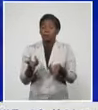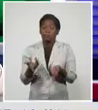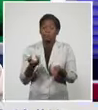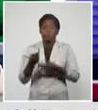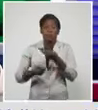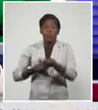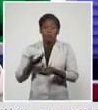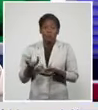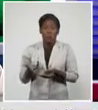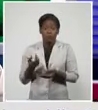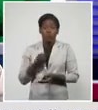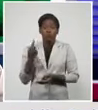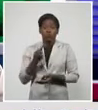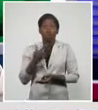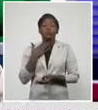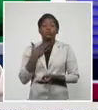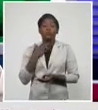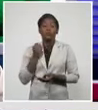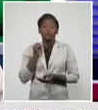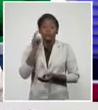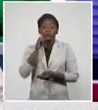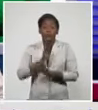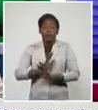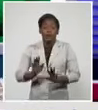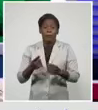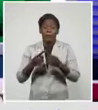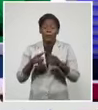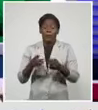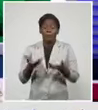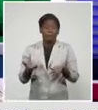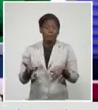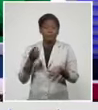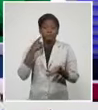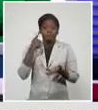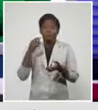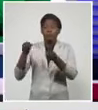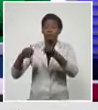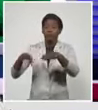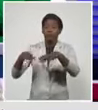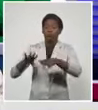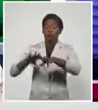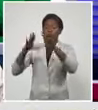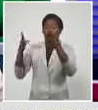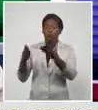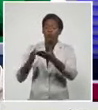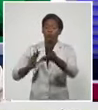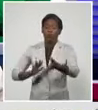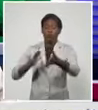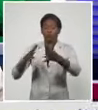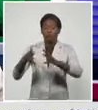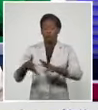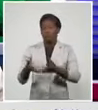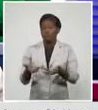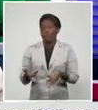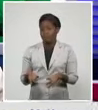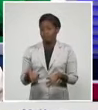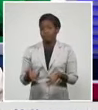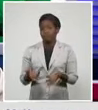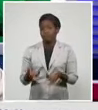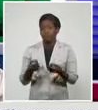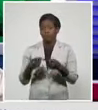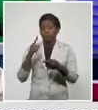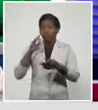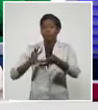todos quisiéramos que bajaran en todos lados. Además, la apertura del mundo pues va a